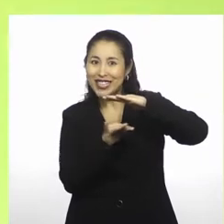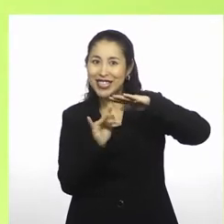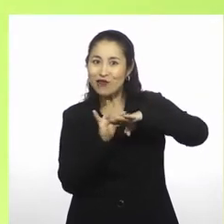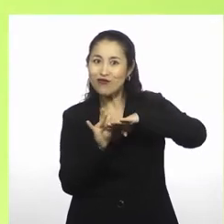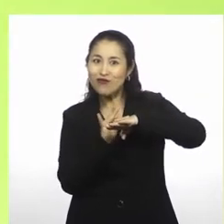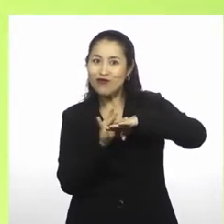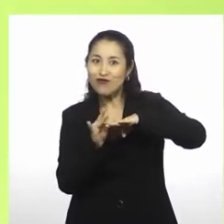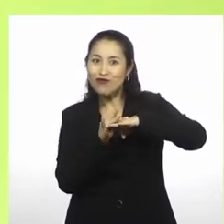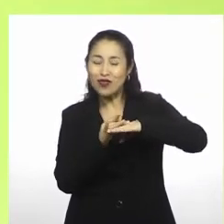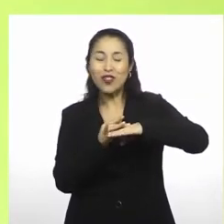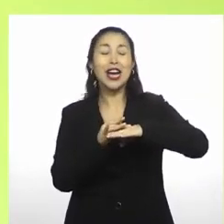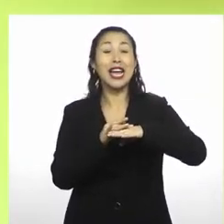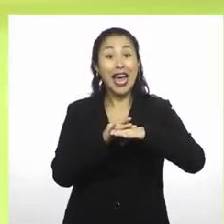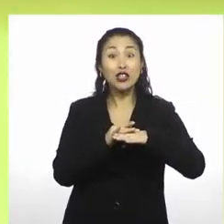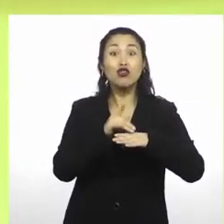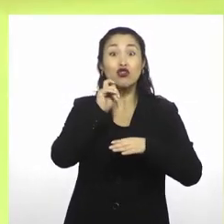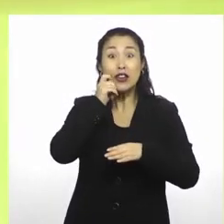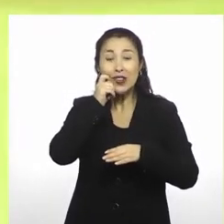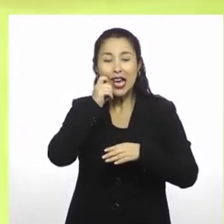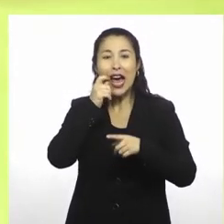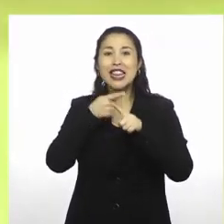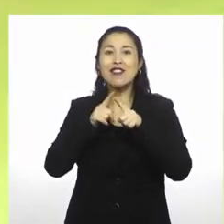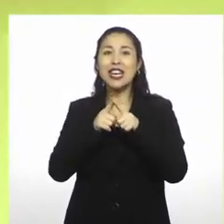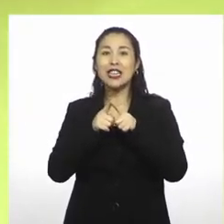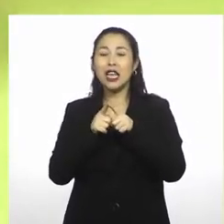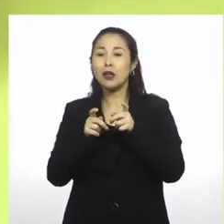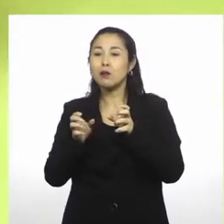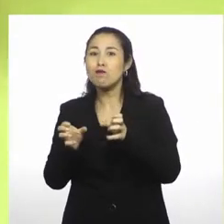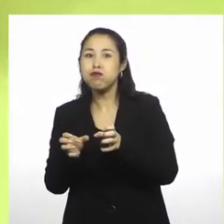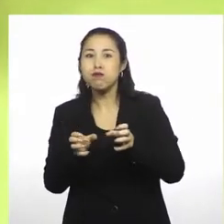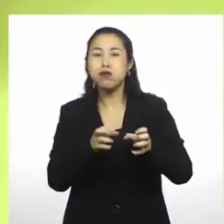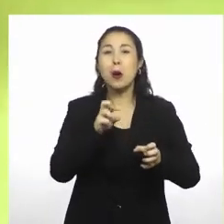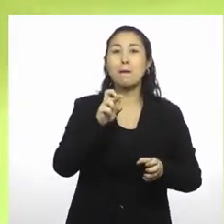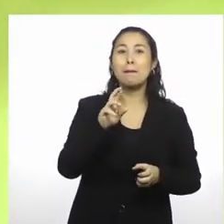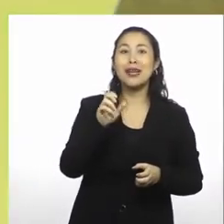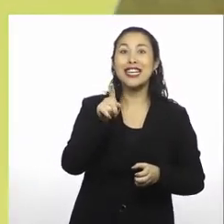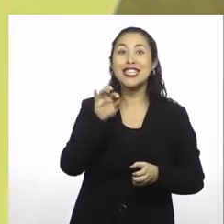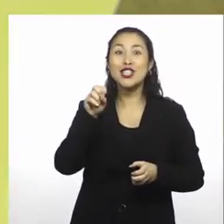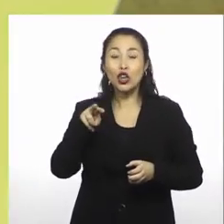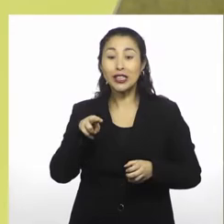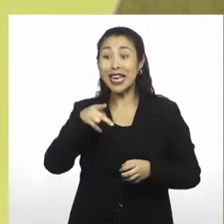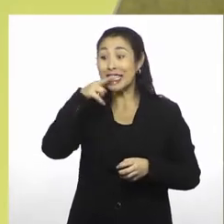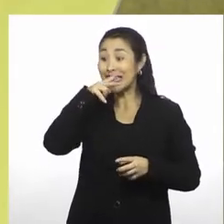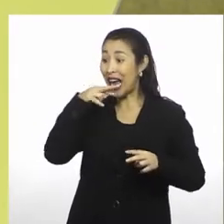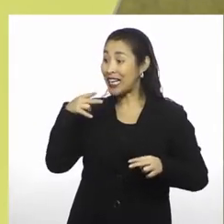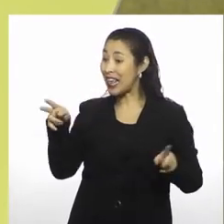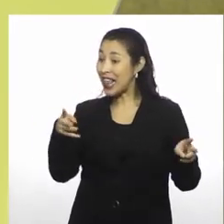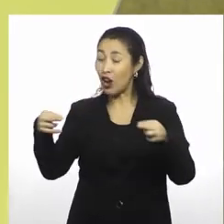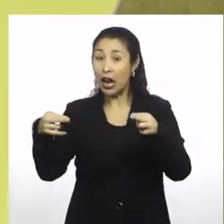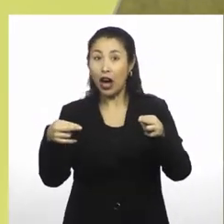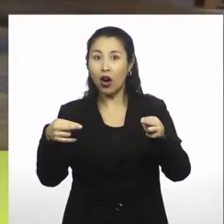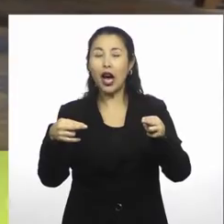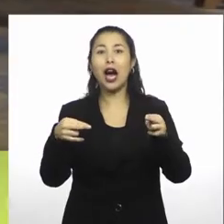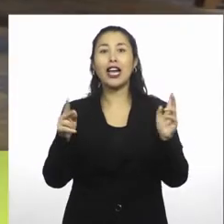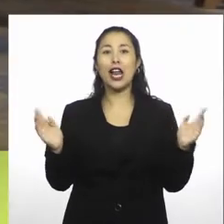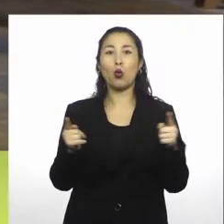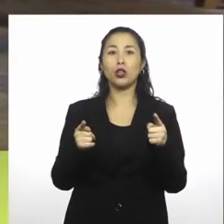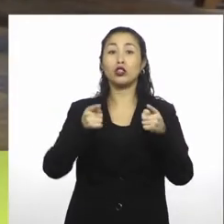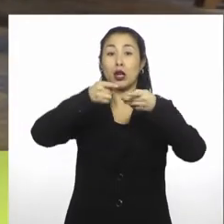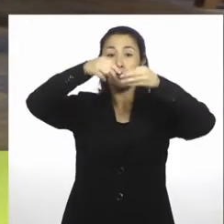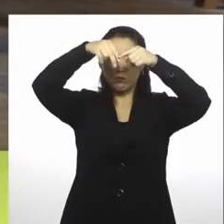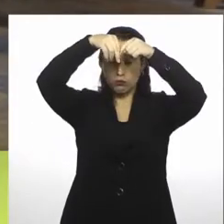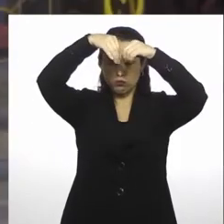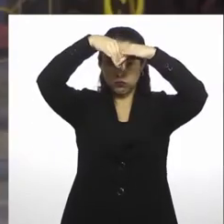hace que se formen diferencias de presión y que el aire que está alrededor se encargue de juntar las latas. ¿Por